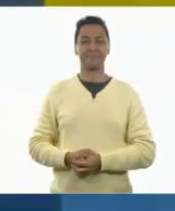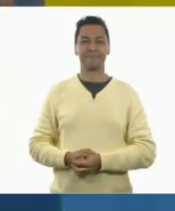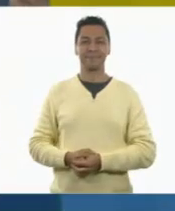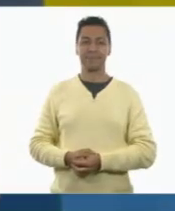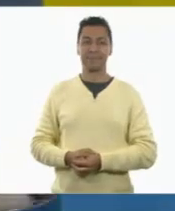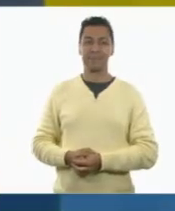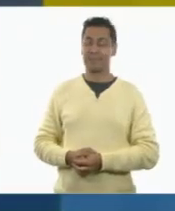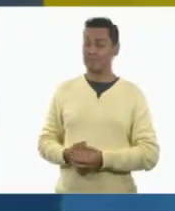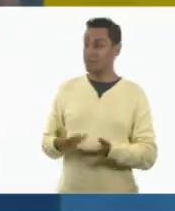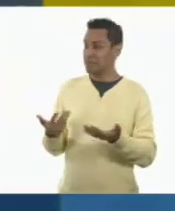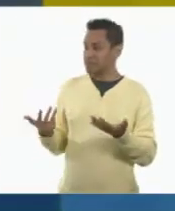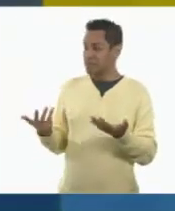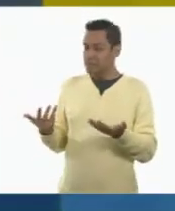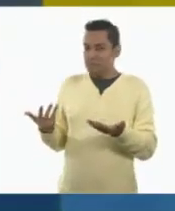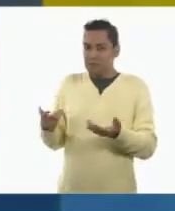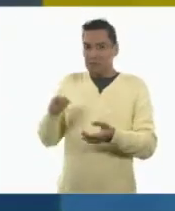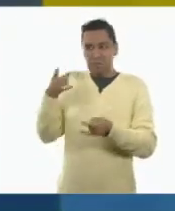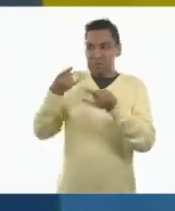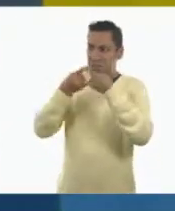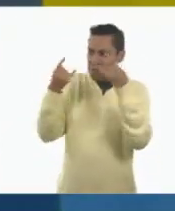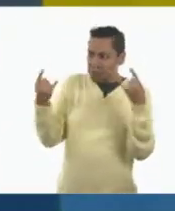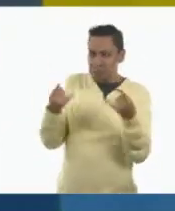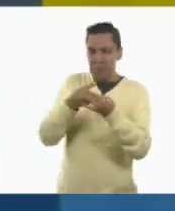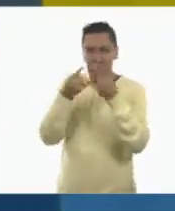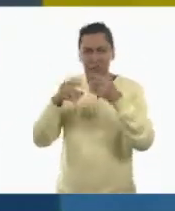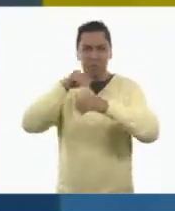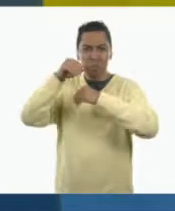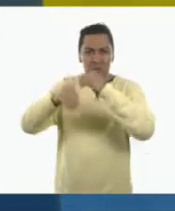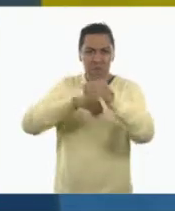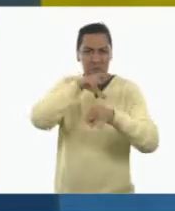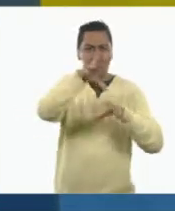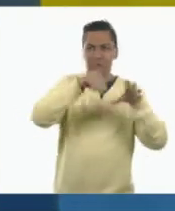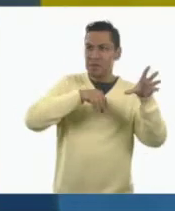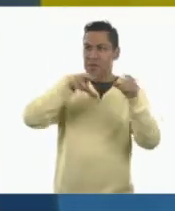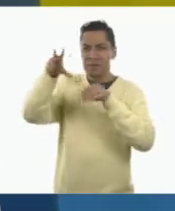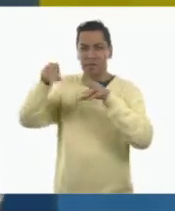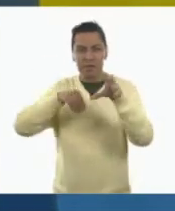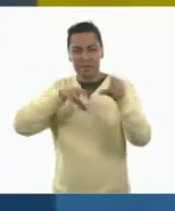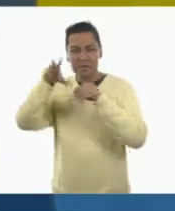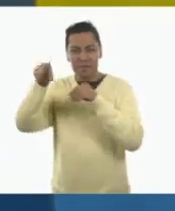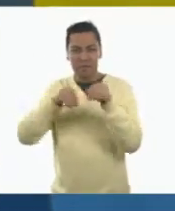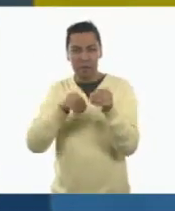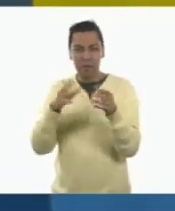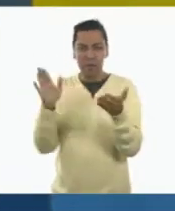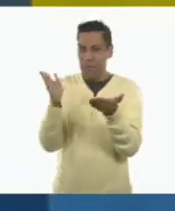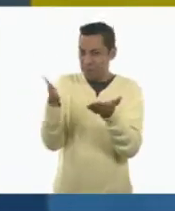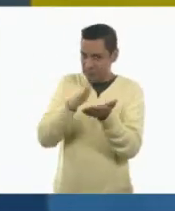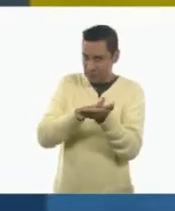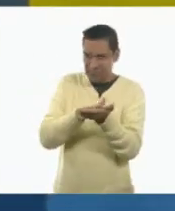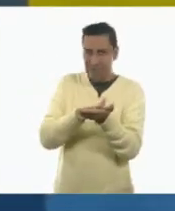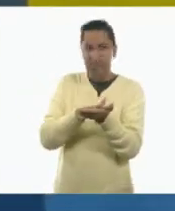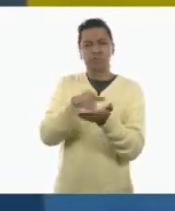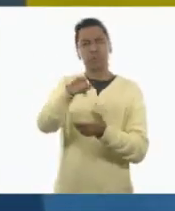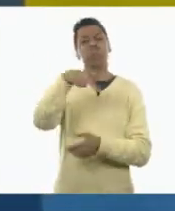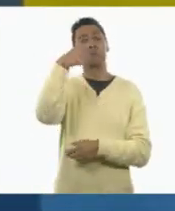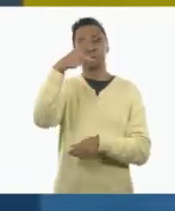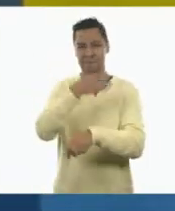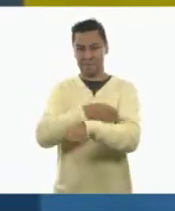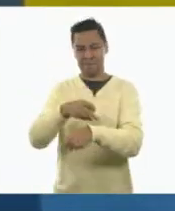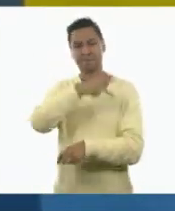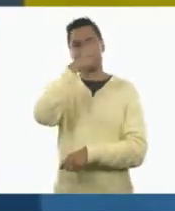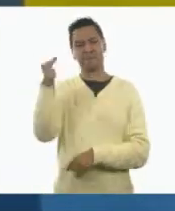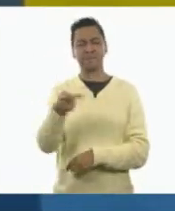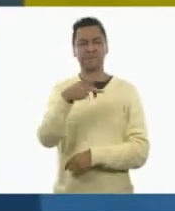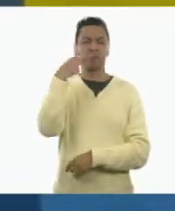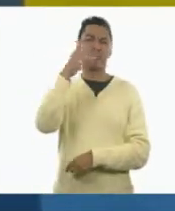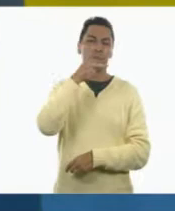Podríamos hacer una antología de refranes. Es una buena idea, porque no en casa van pensando en preguntarle a su familia, a su